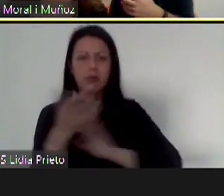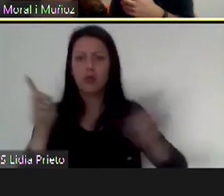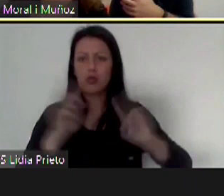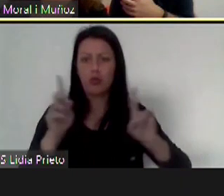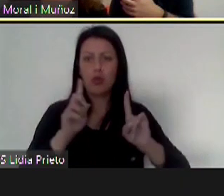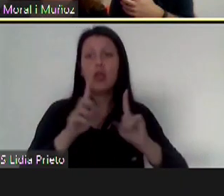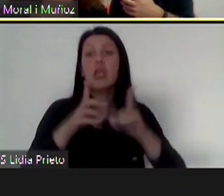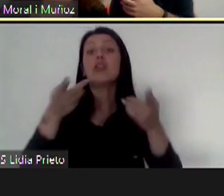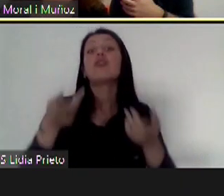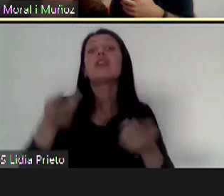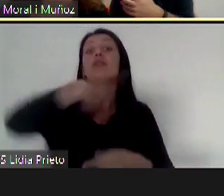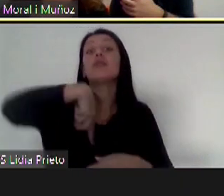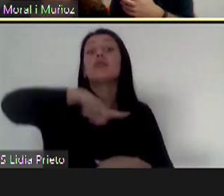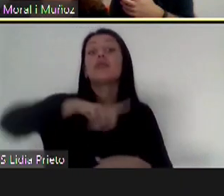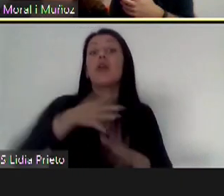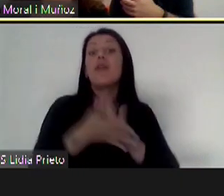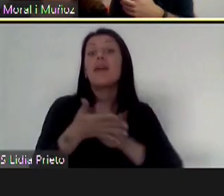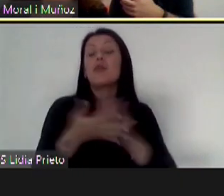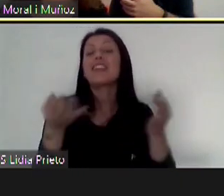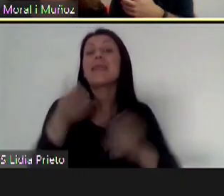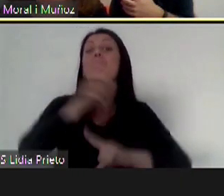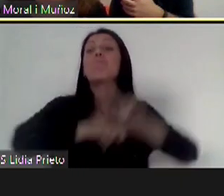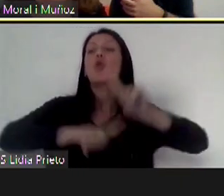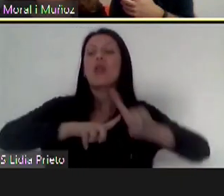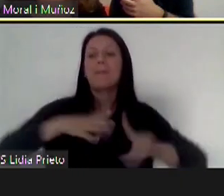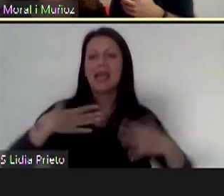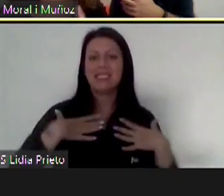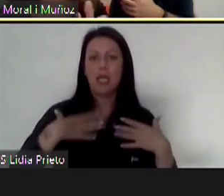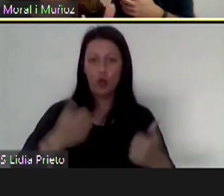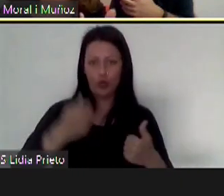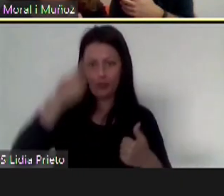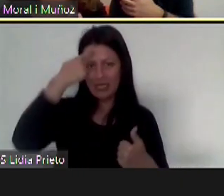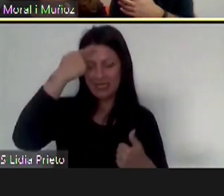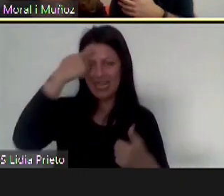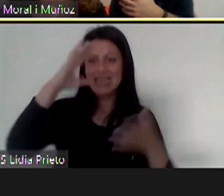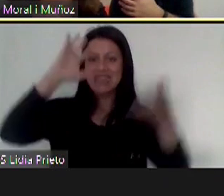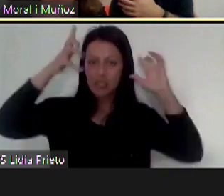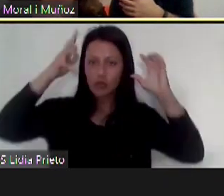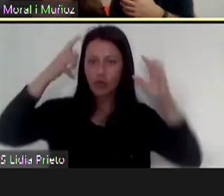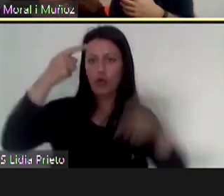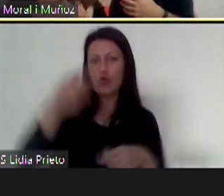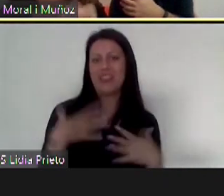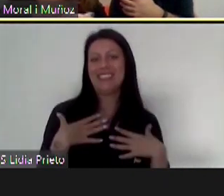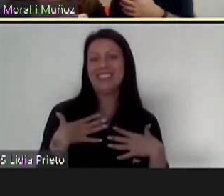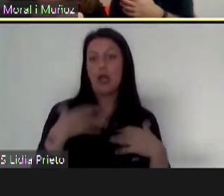hablamos de problemas de salud mental, hablamos de trastorno mental grave, pero no hablaremos de